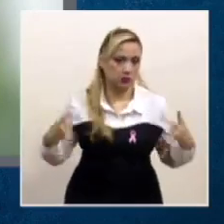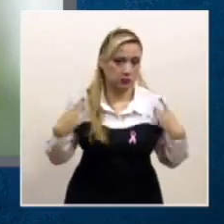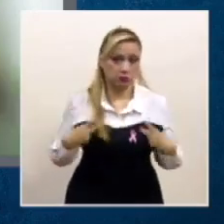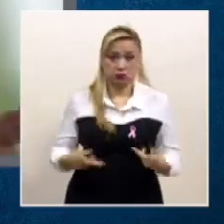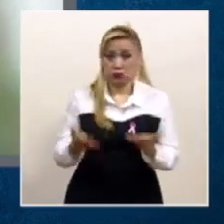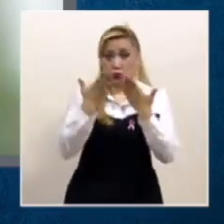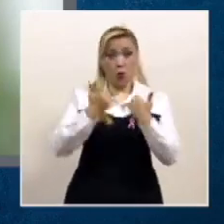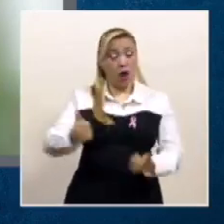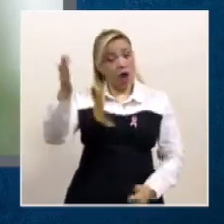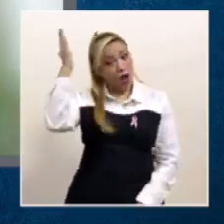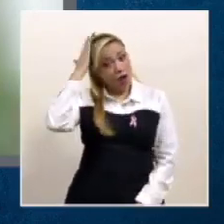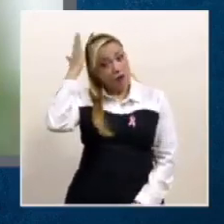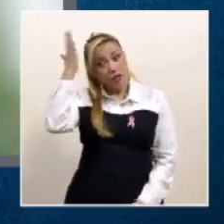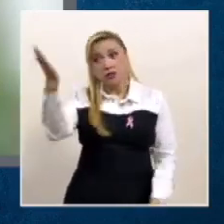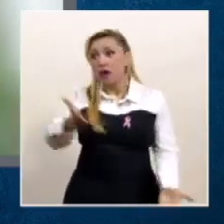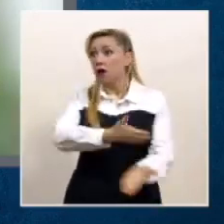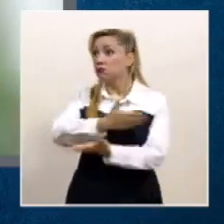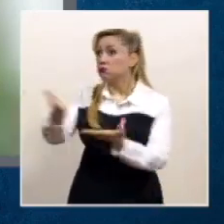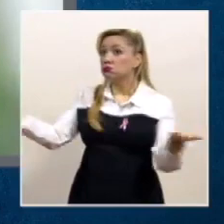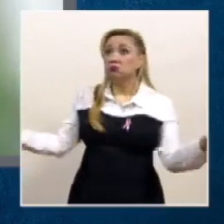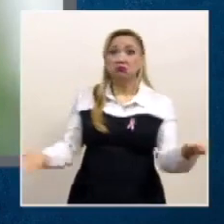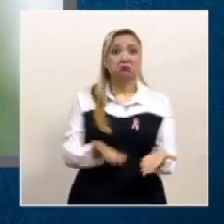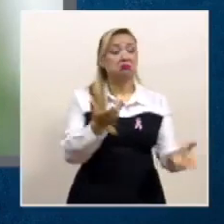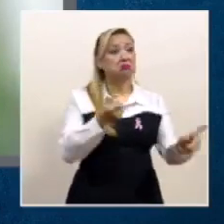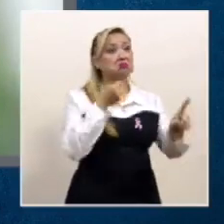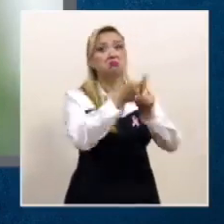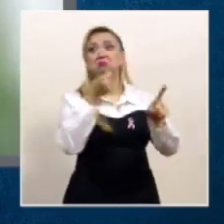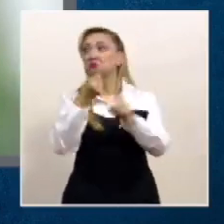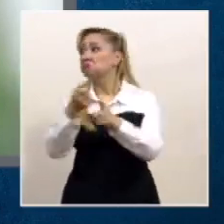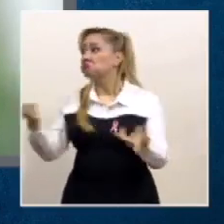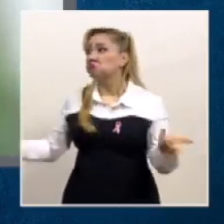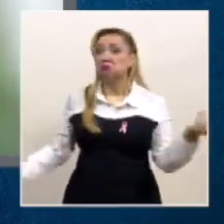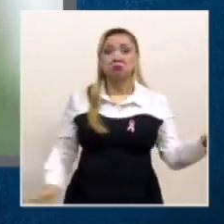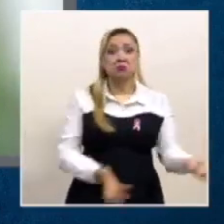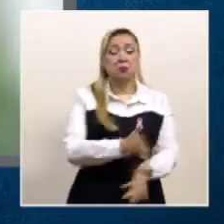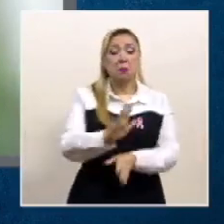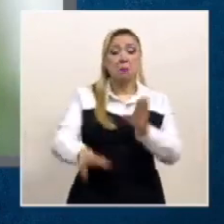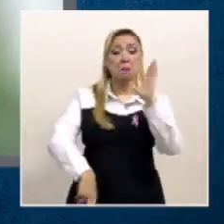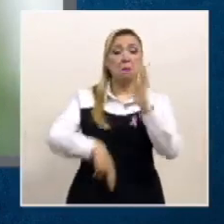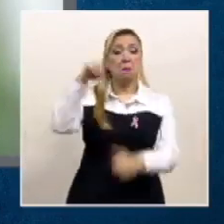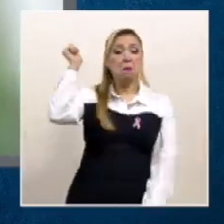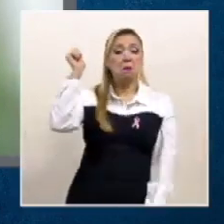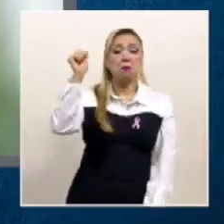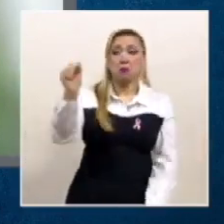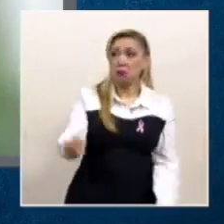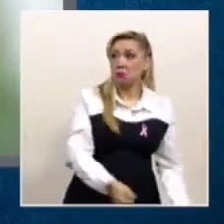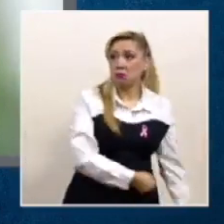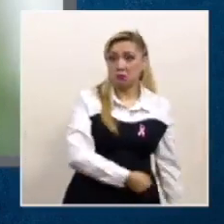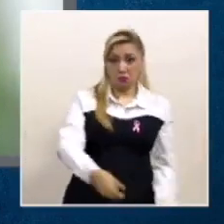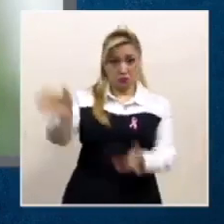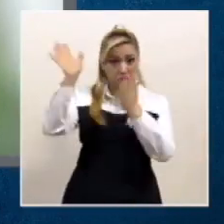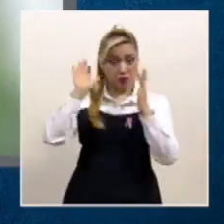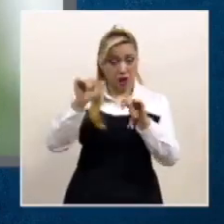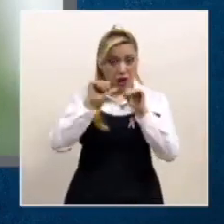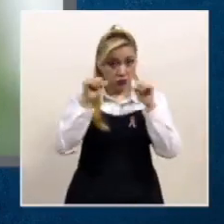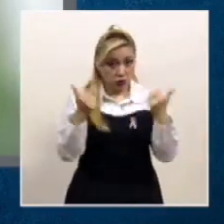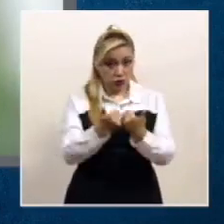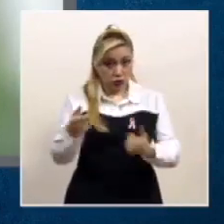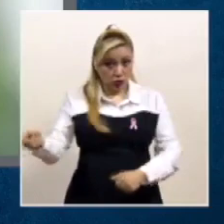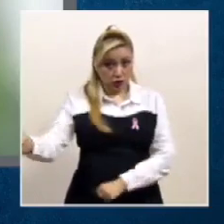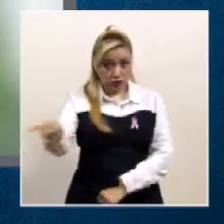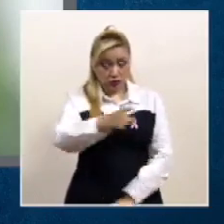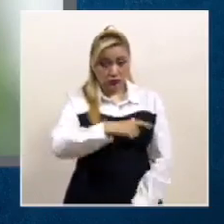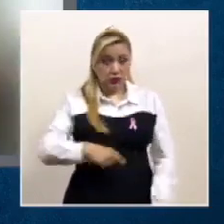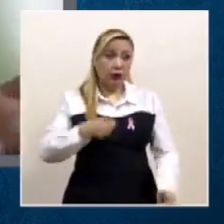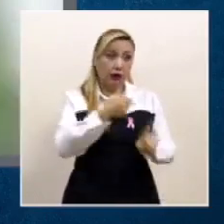una cabeza ni quien le esté presionando para ello, pues no le podemos dejar toda esta carga a la sociedad civil para que esté